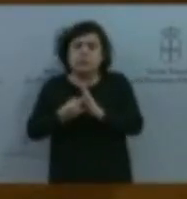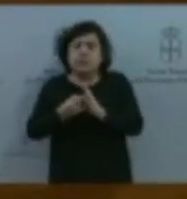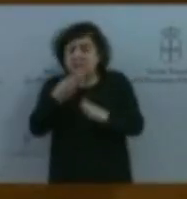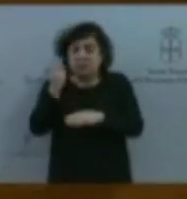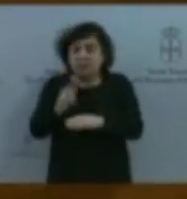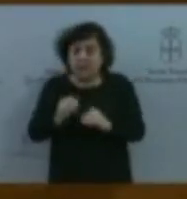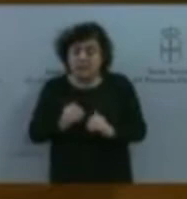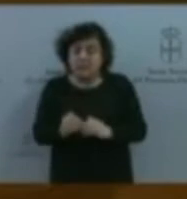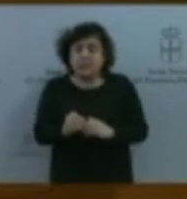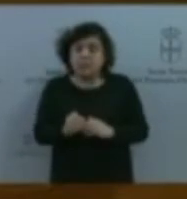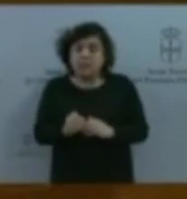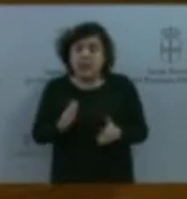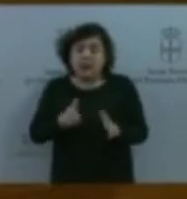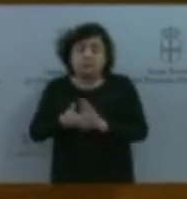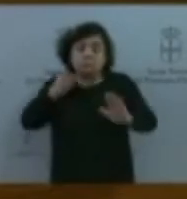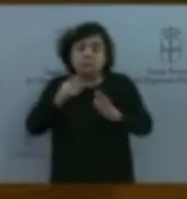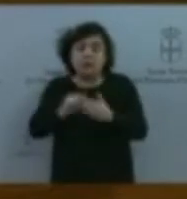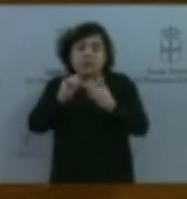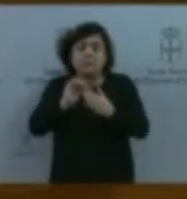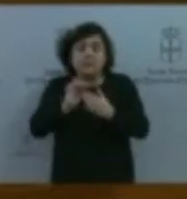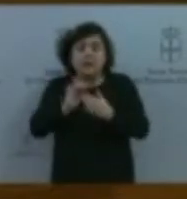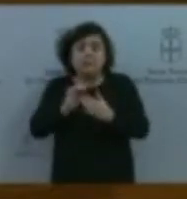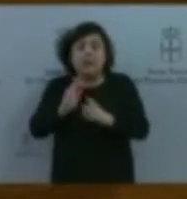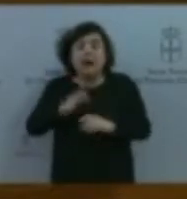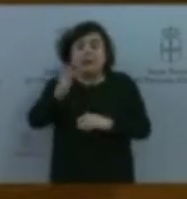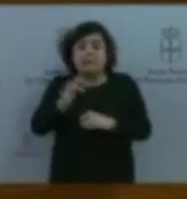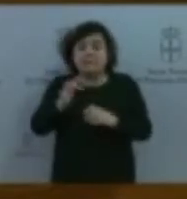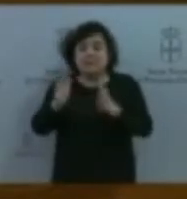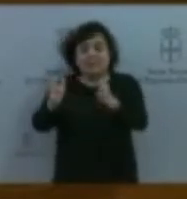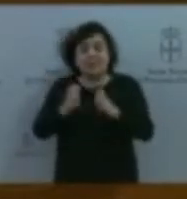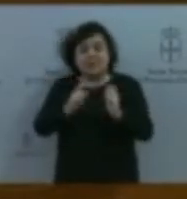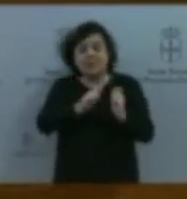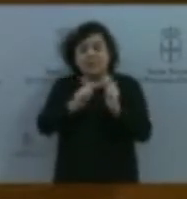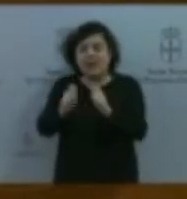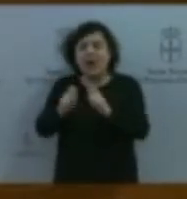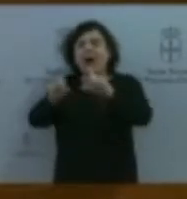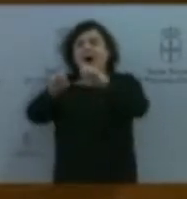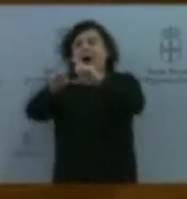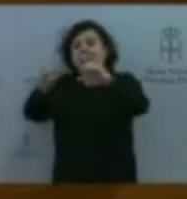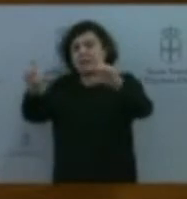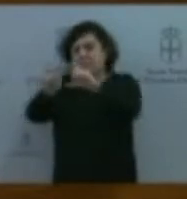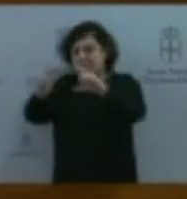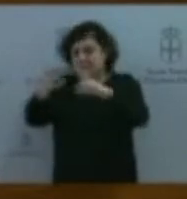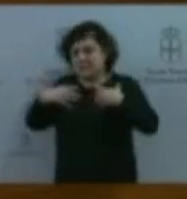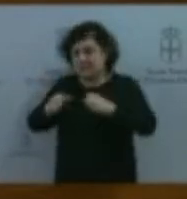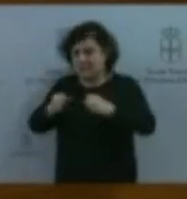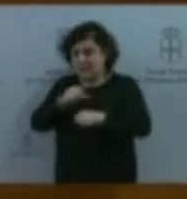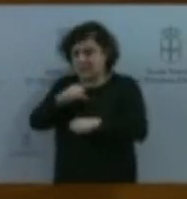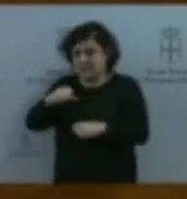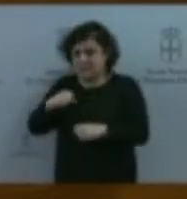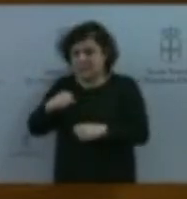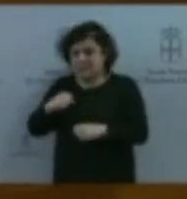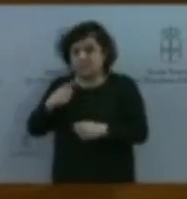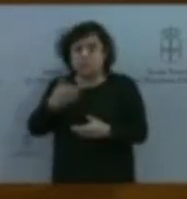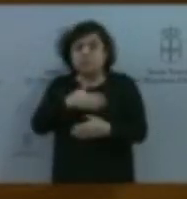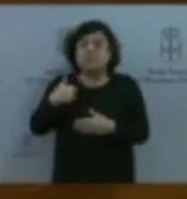además beneficia a grandes corporaciones sanitarias. Pues ustedes optan por derivar a la privada. Nosotros creemos que no, que es el momento